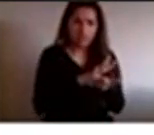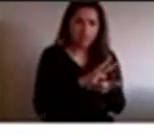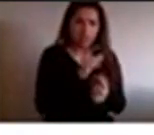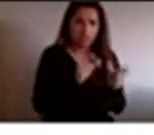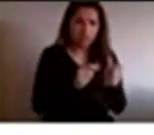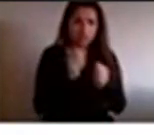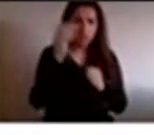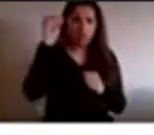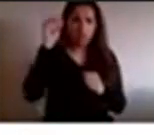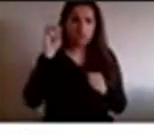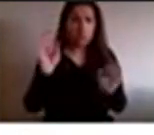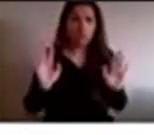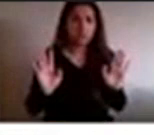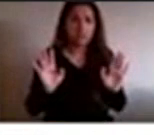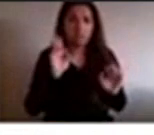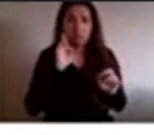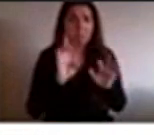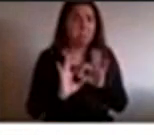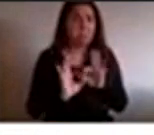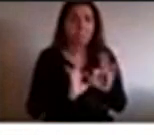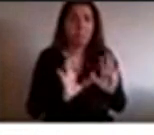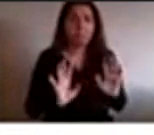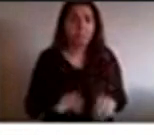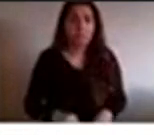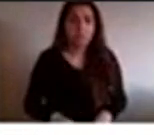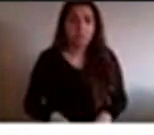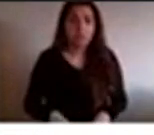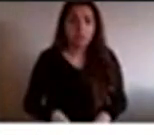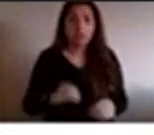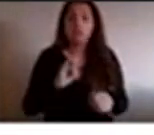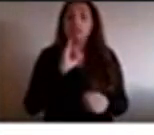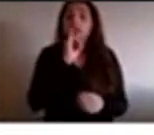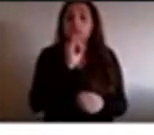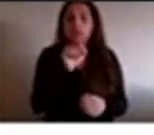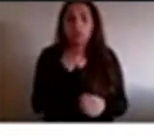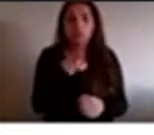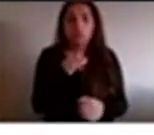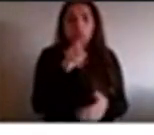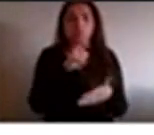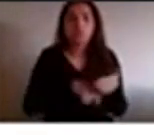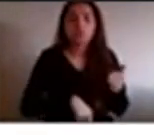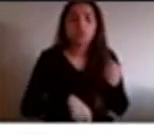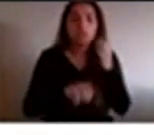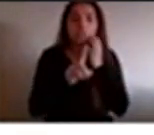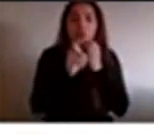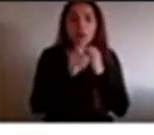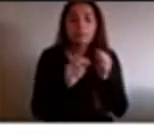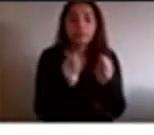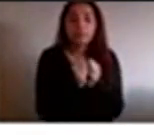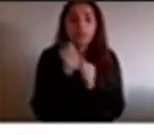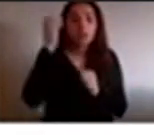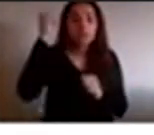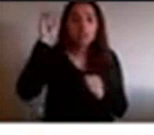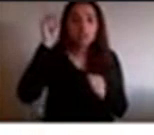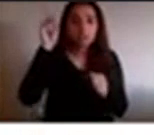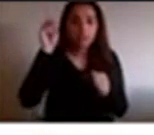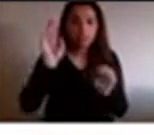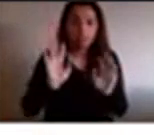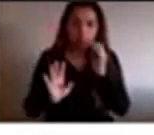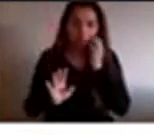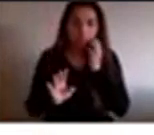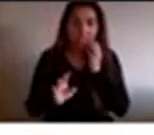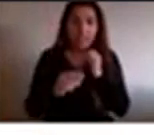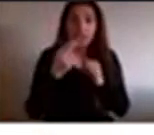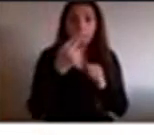Bueno, sí, si se contrata a una persona con discapacidad o una persona adquiere la discapacidad, su contrato puede